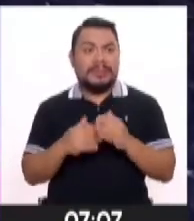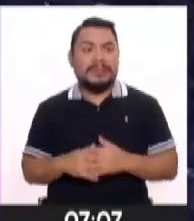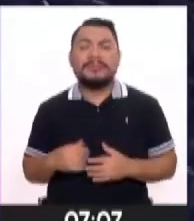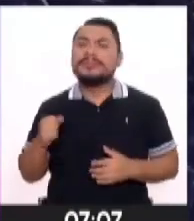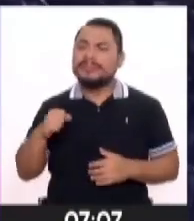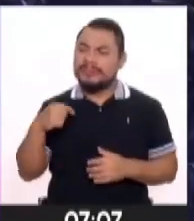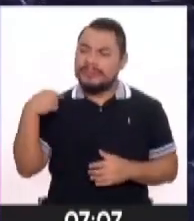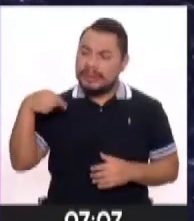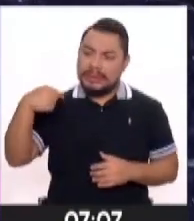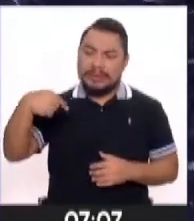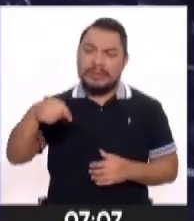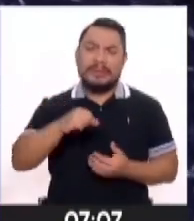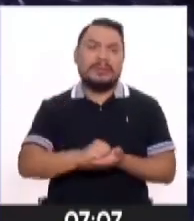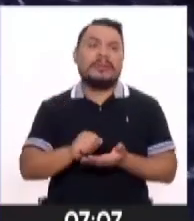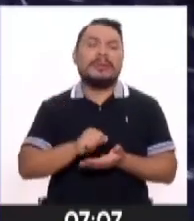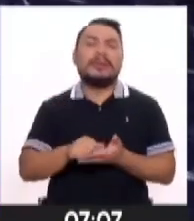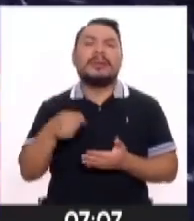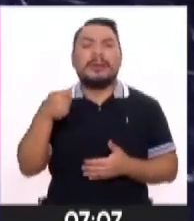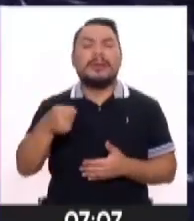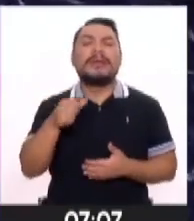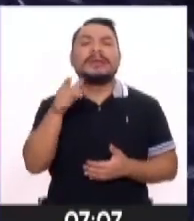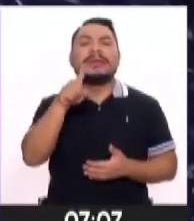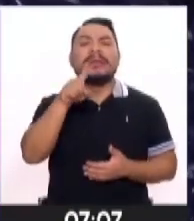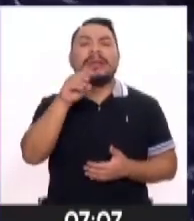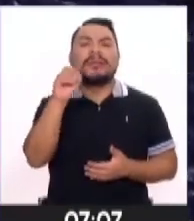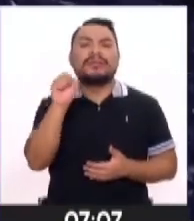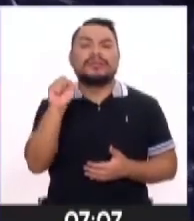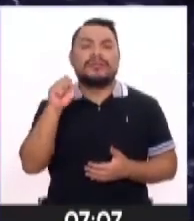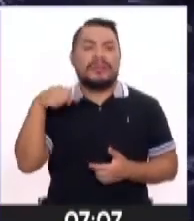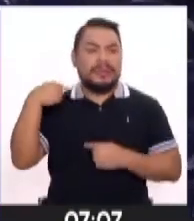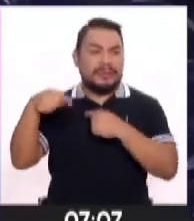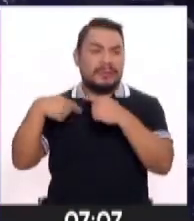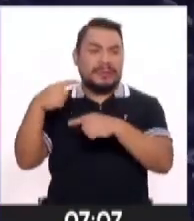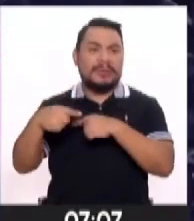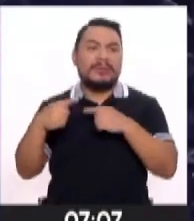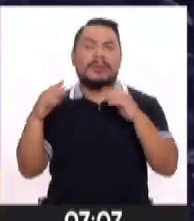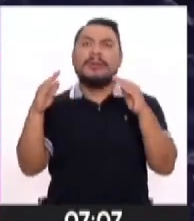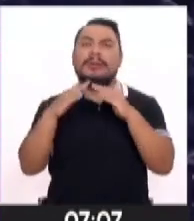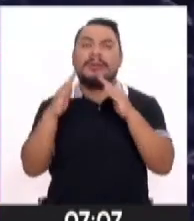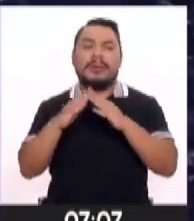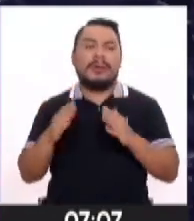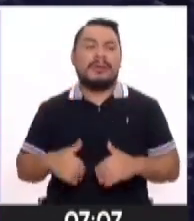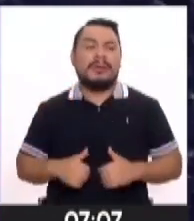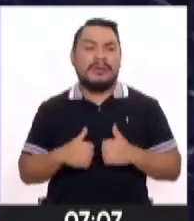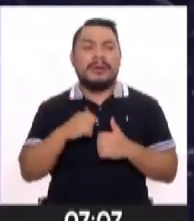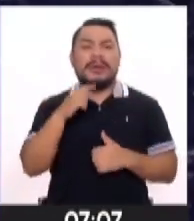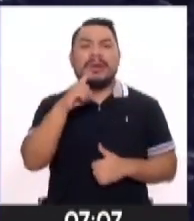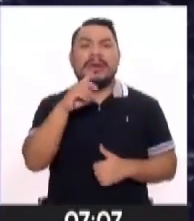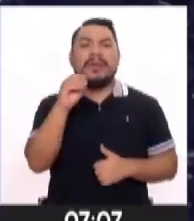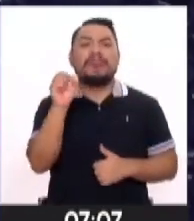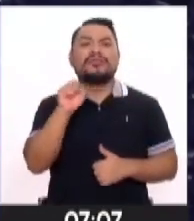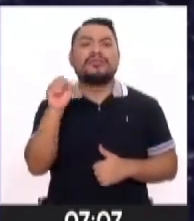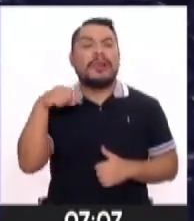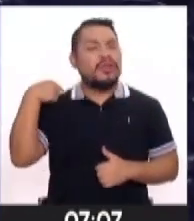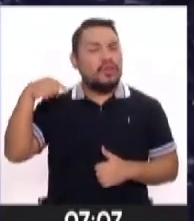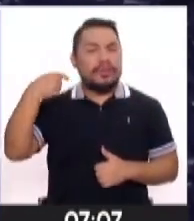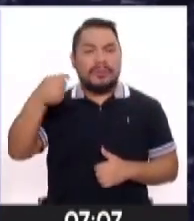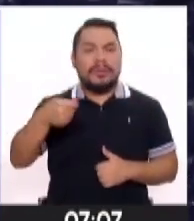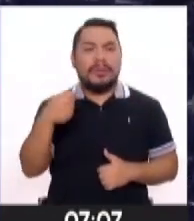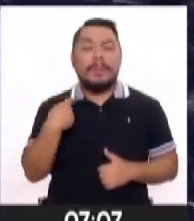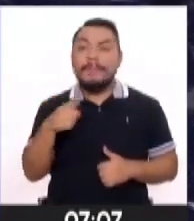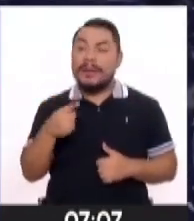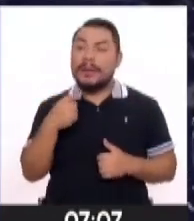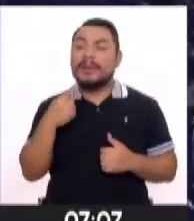Diario pagábamos. ¿Cuánto? 10 soles diarios. 10 soles diarios por pasar la noche, por vivir ahí. Sí, para vivir ahí, nada más, pero trato no ha